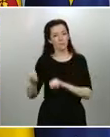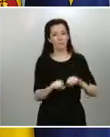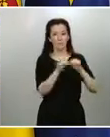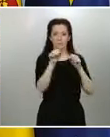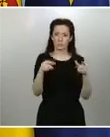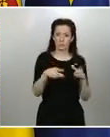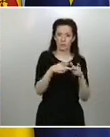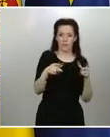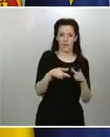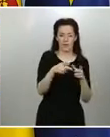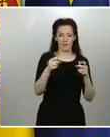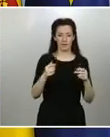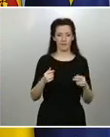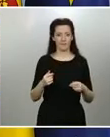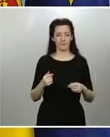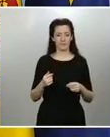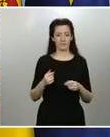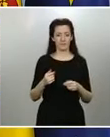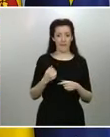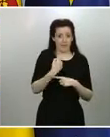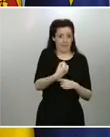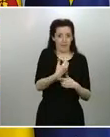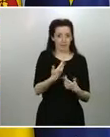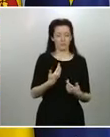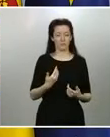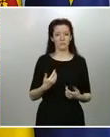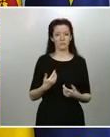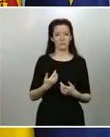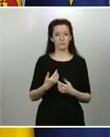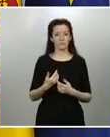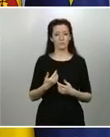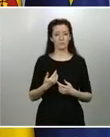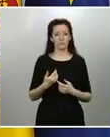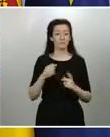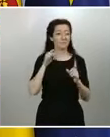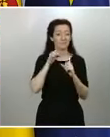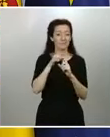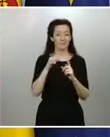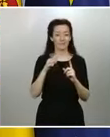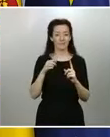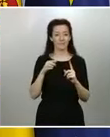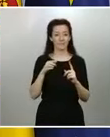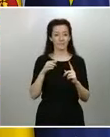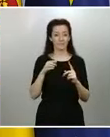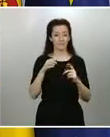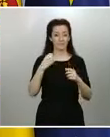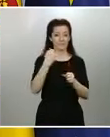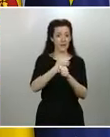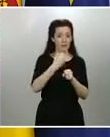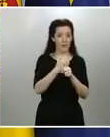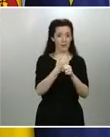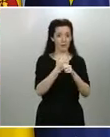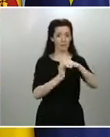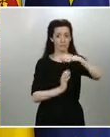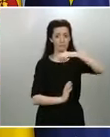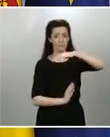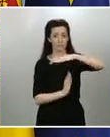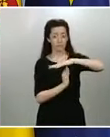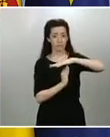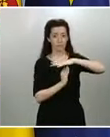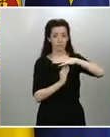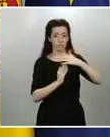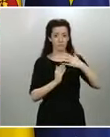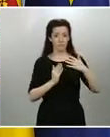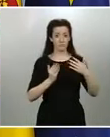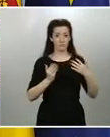amparo que permita compensar esa suspensión de actividad que se le exige al impedir la